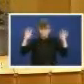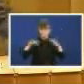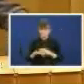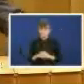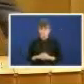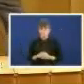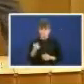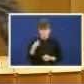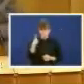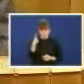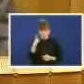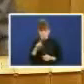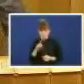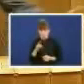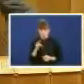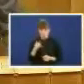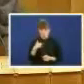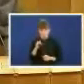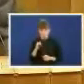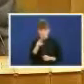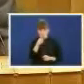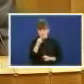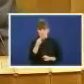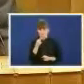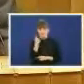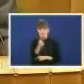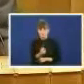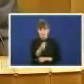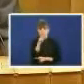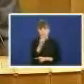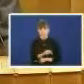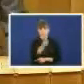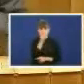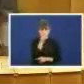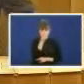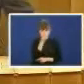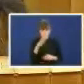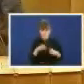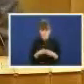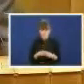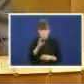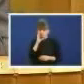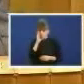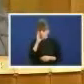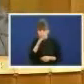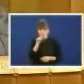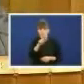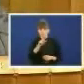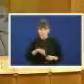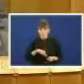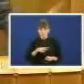sei sei que conto coa vontade e co acordo do Partido Socialista neste exotivo comun porque sega ser un grande exotivo deste